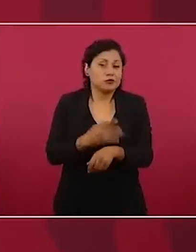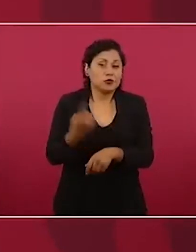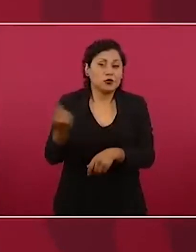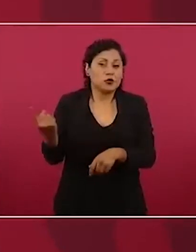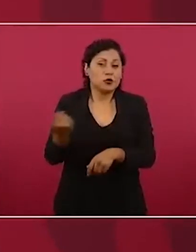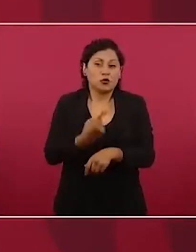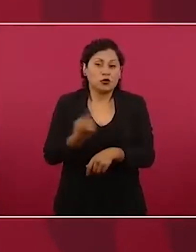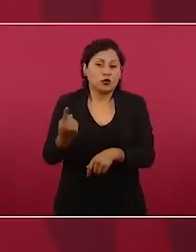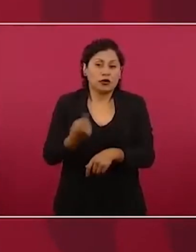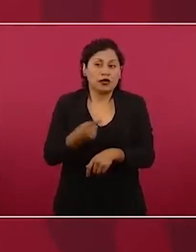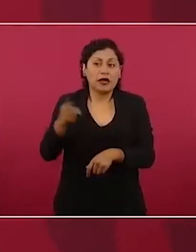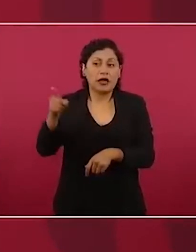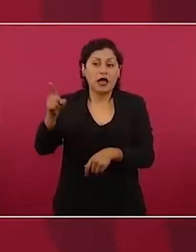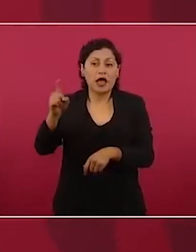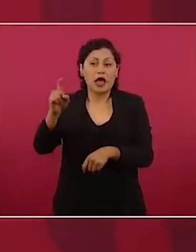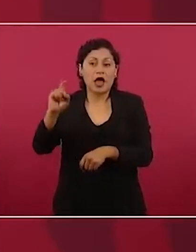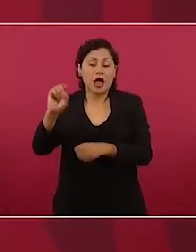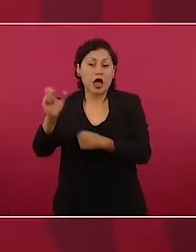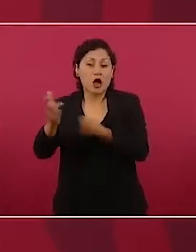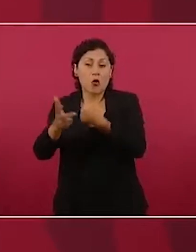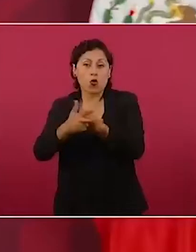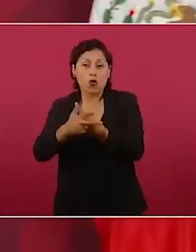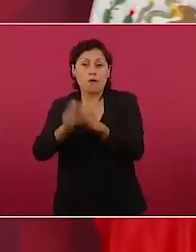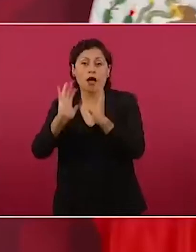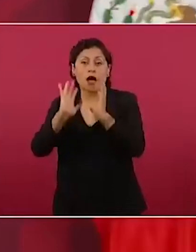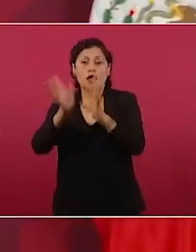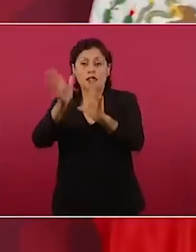enviando ah